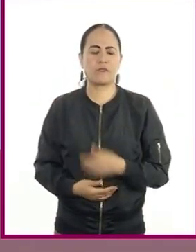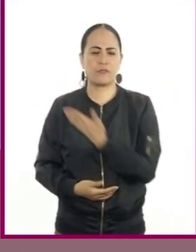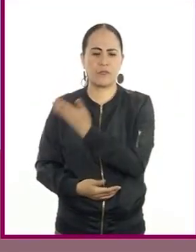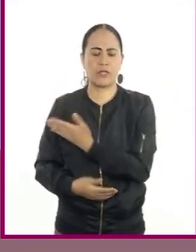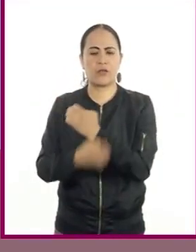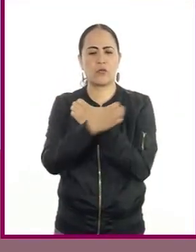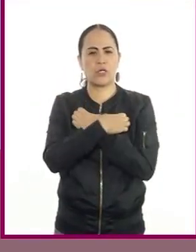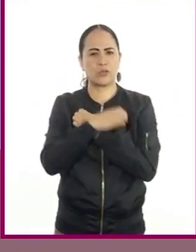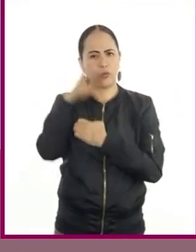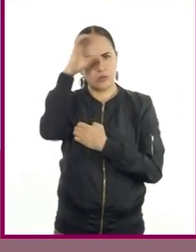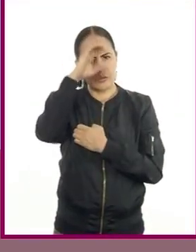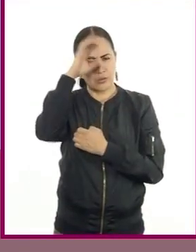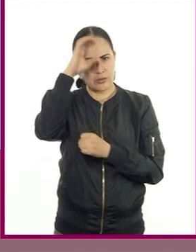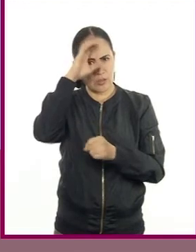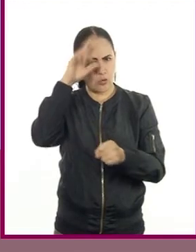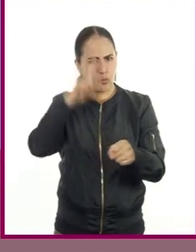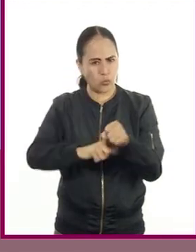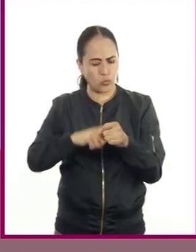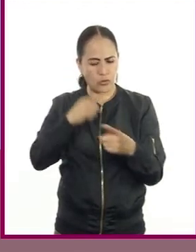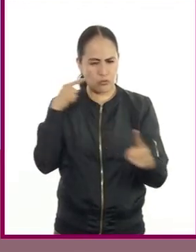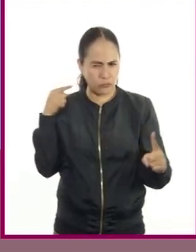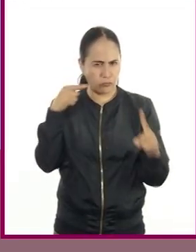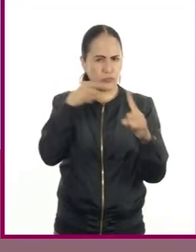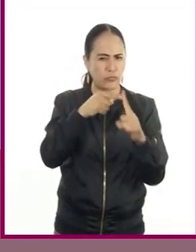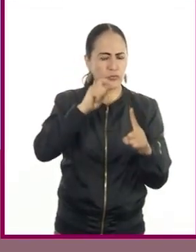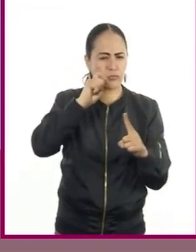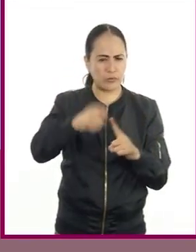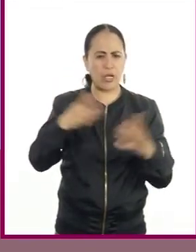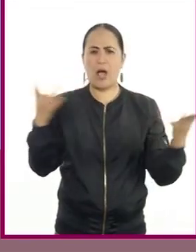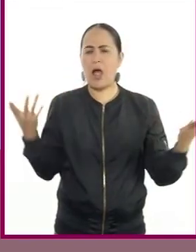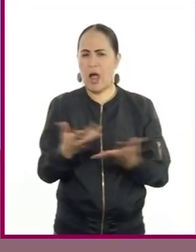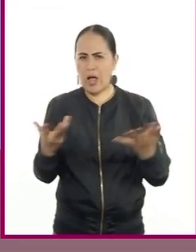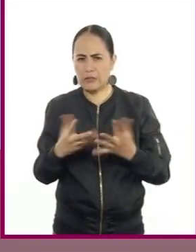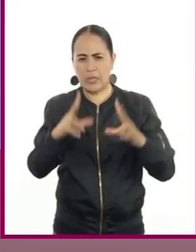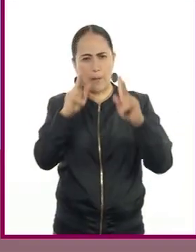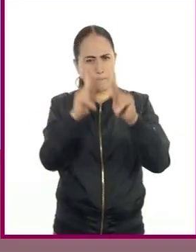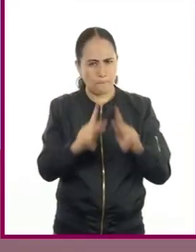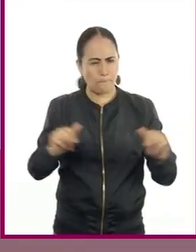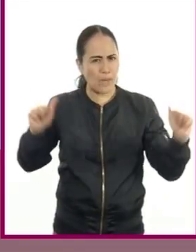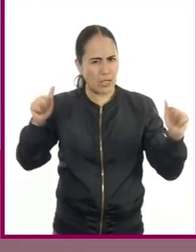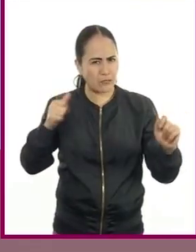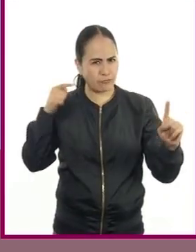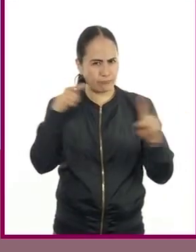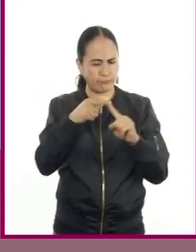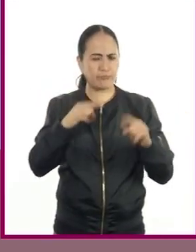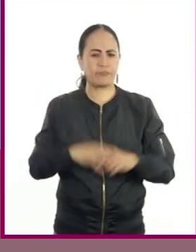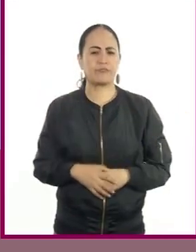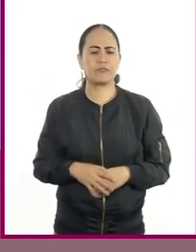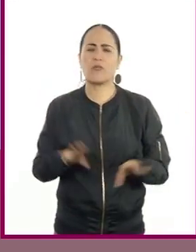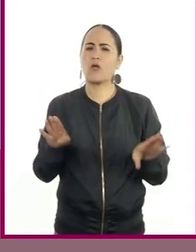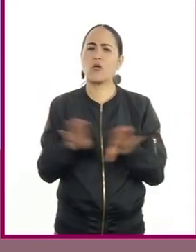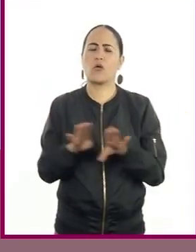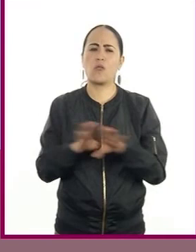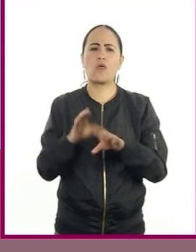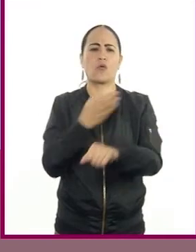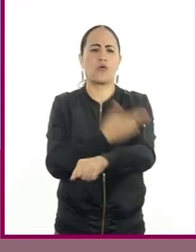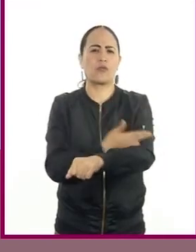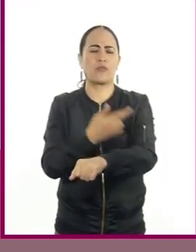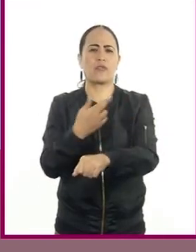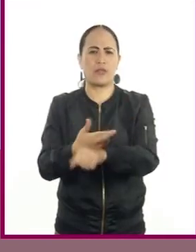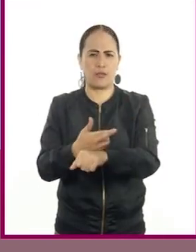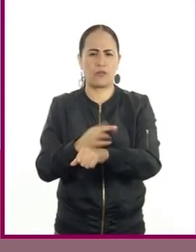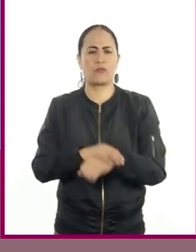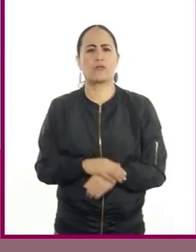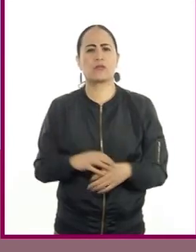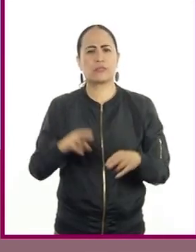la Ciencia y la Cultura. Tiene por objetivo construir y promover la paz. Su trabajo consiste en coordinar la cooperación proveniente